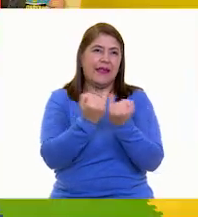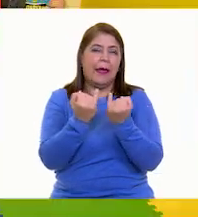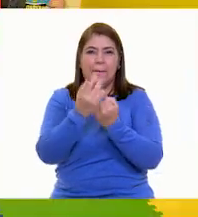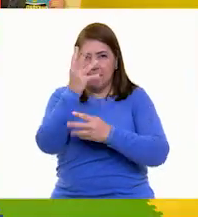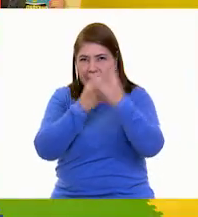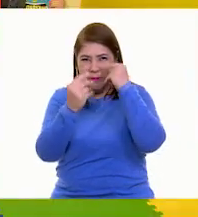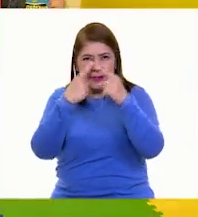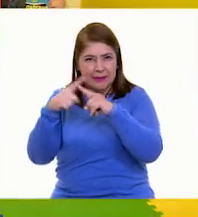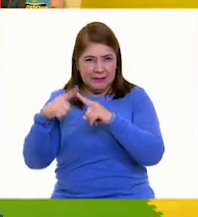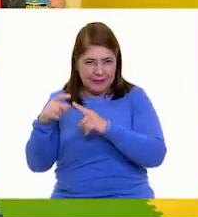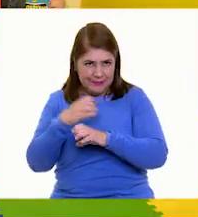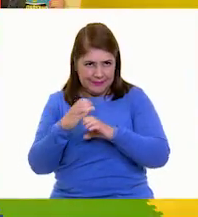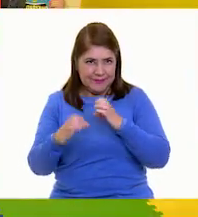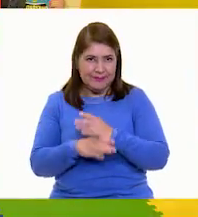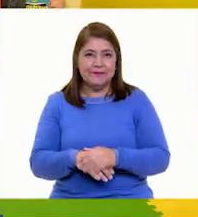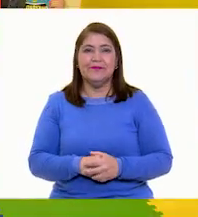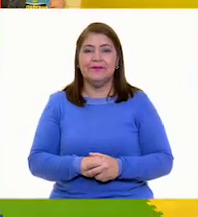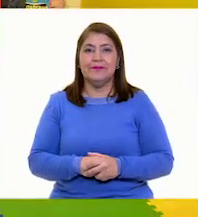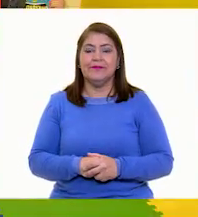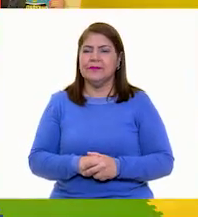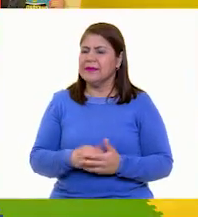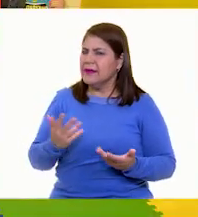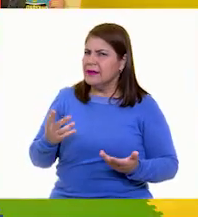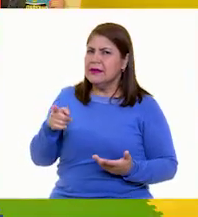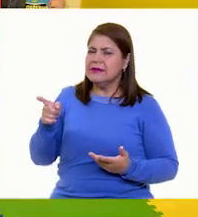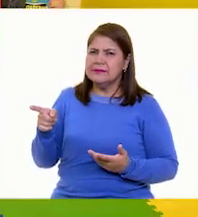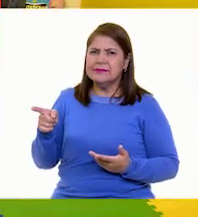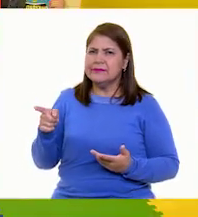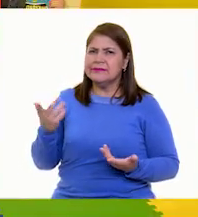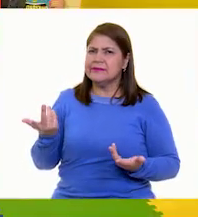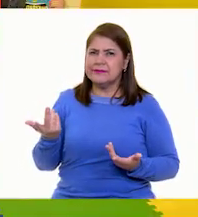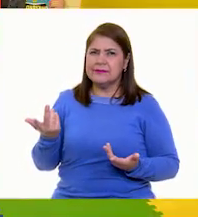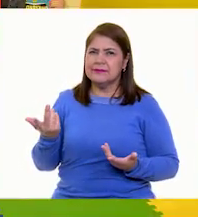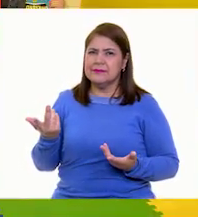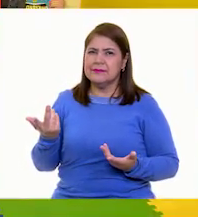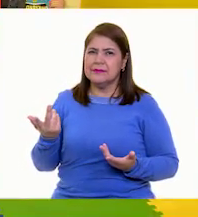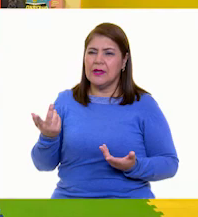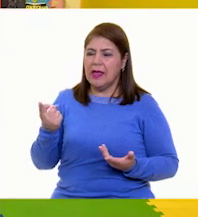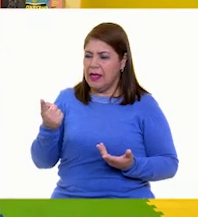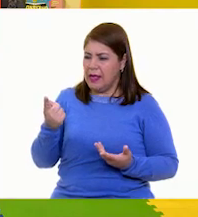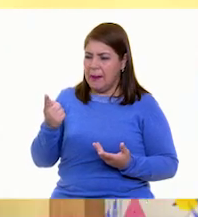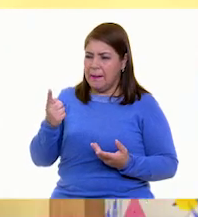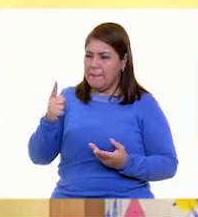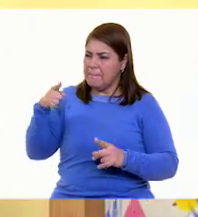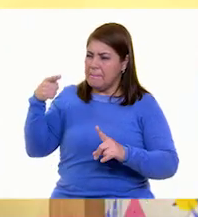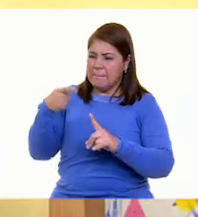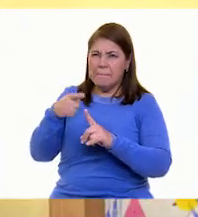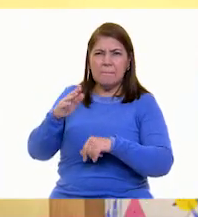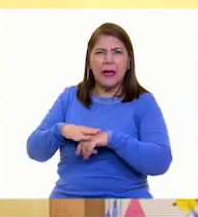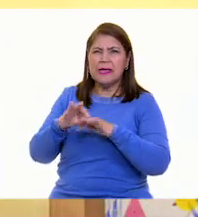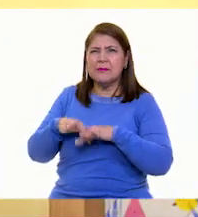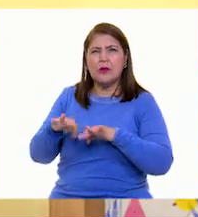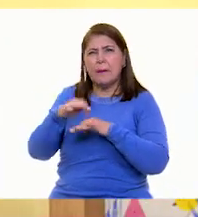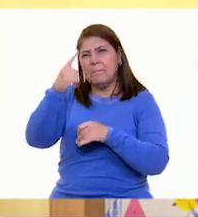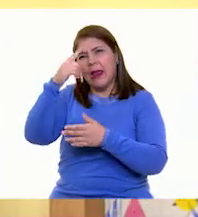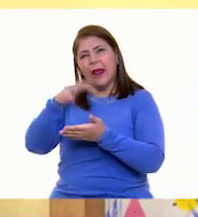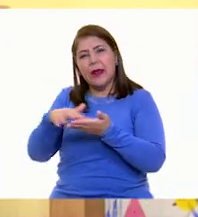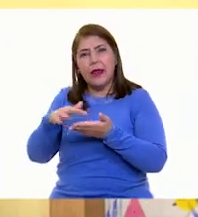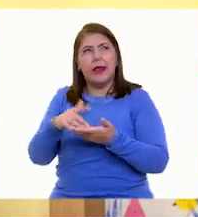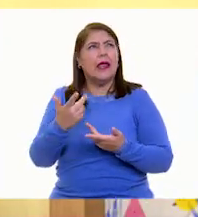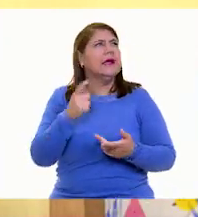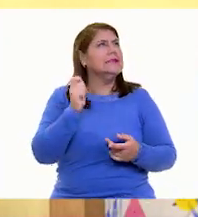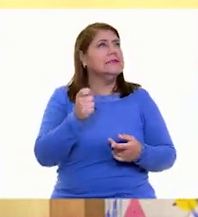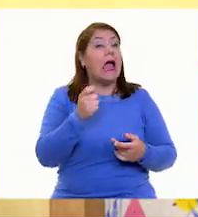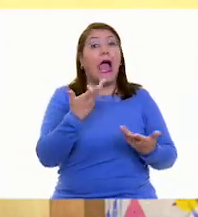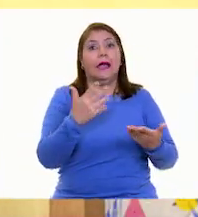cosas. Adriana, para ti, ¿cuál es la clave a leer? ¡Ay! Pues para mí es